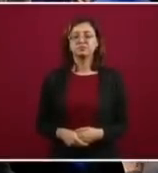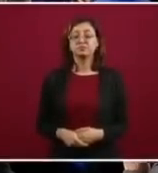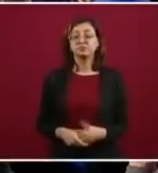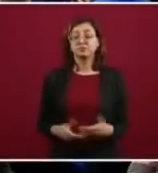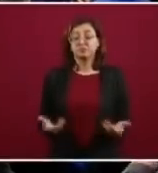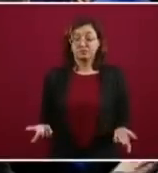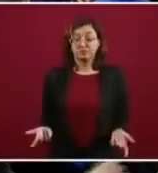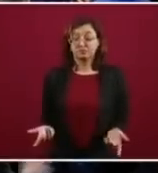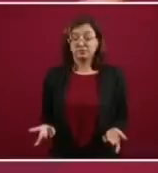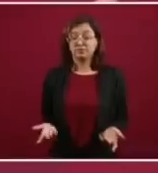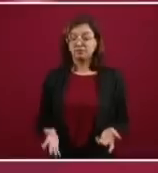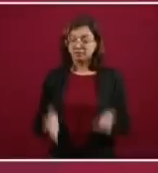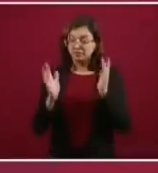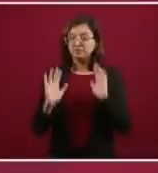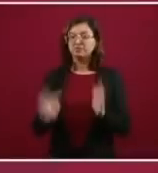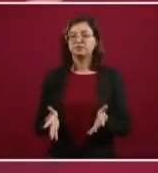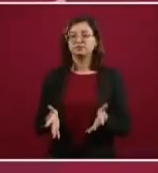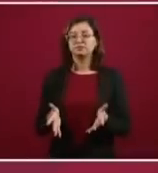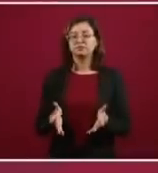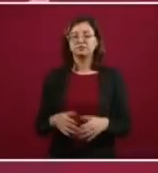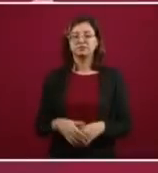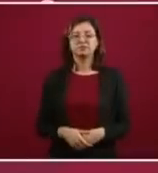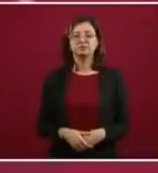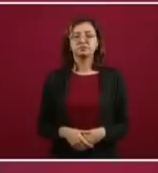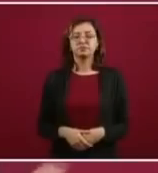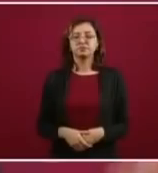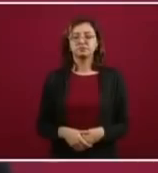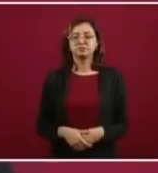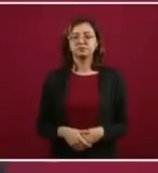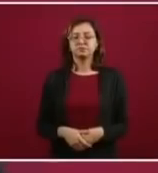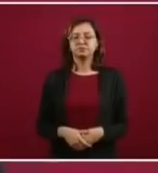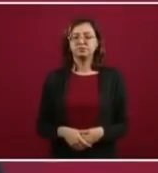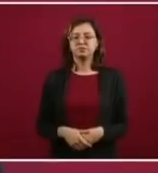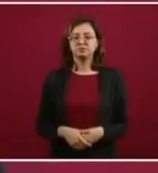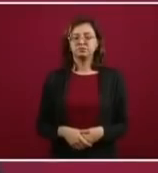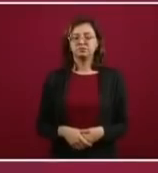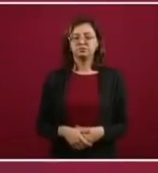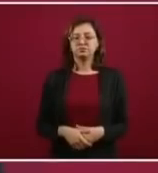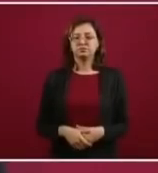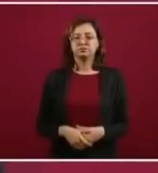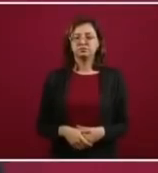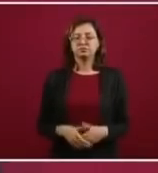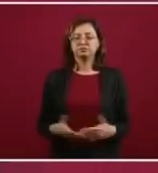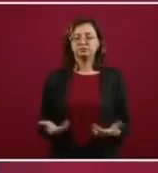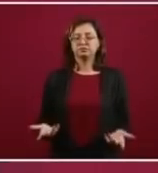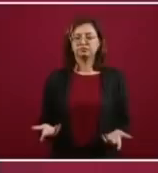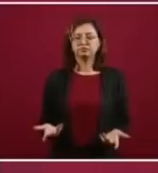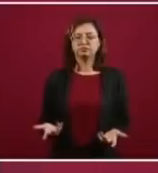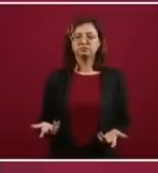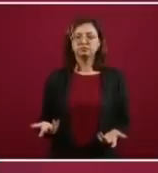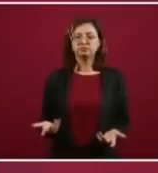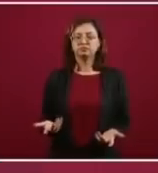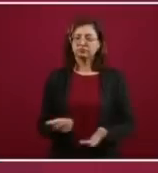Entonces, ya, o sea, ayuda mucho a la definición.